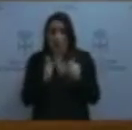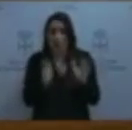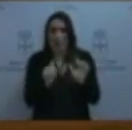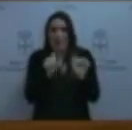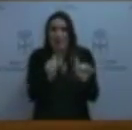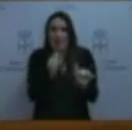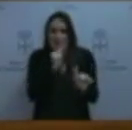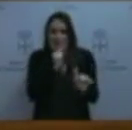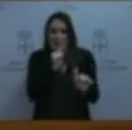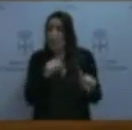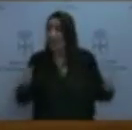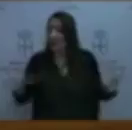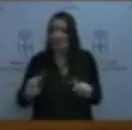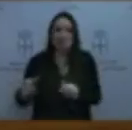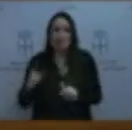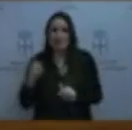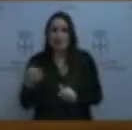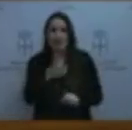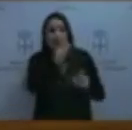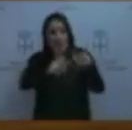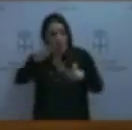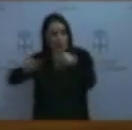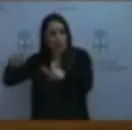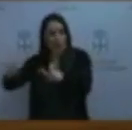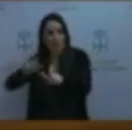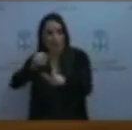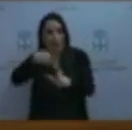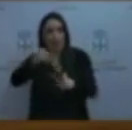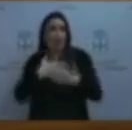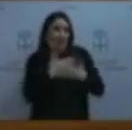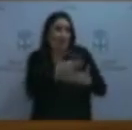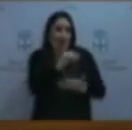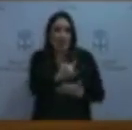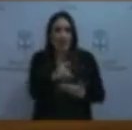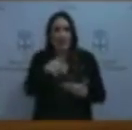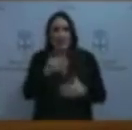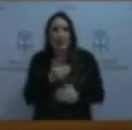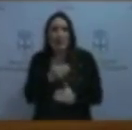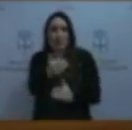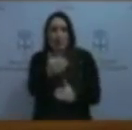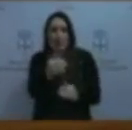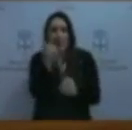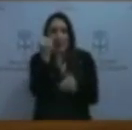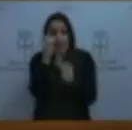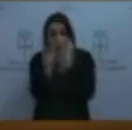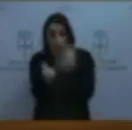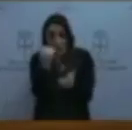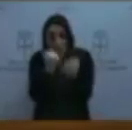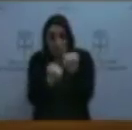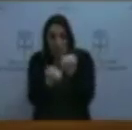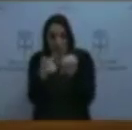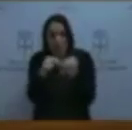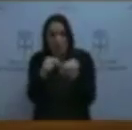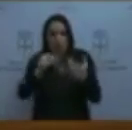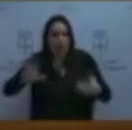lo más grave de esto es que hay personas detrás que les creyeron, que proyectaron su futura actividad económica en base a la convocatoria